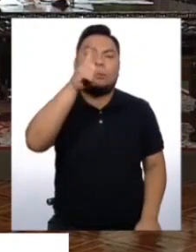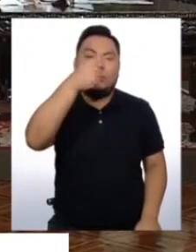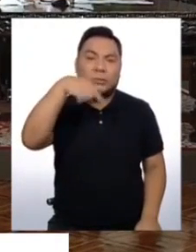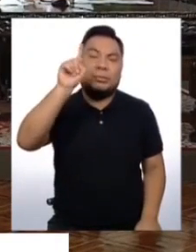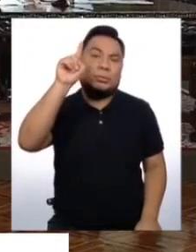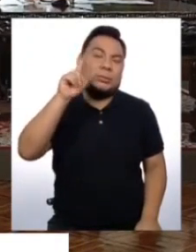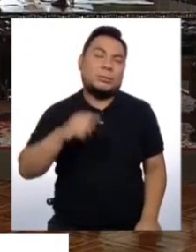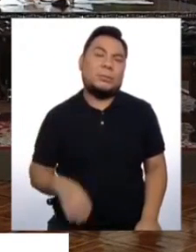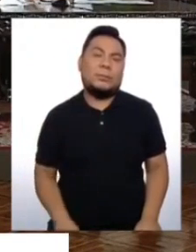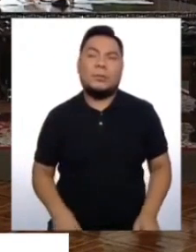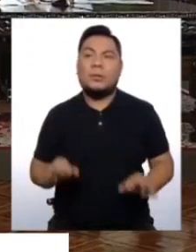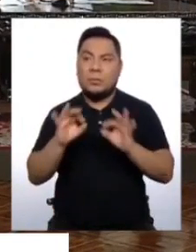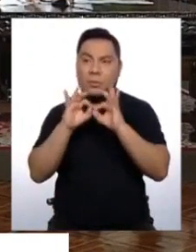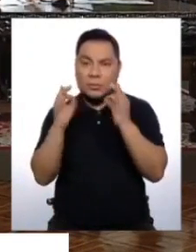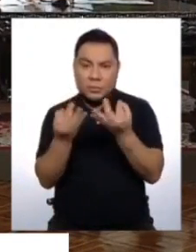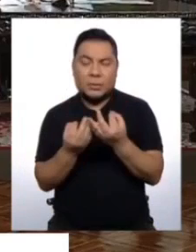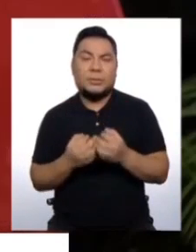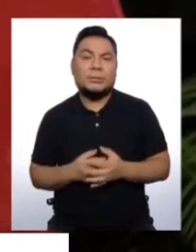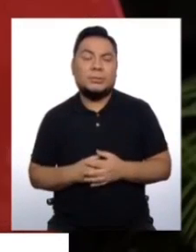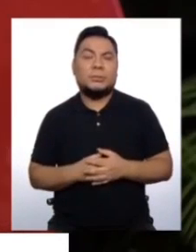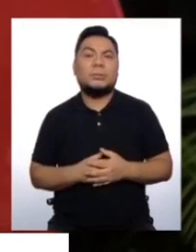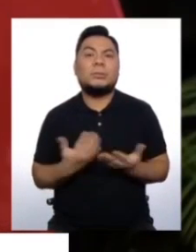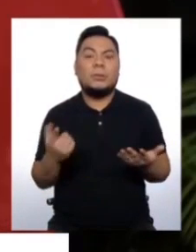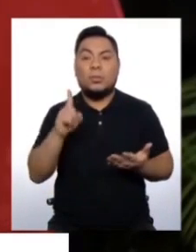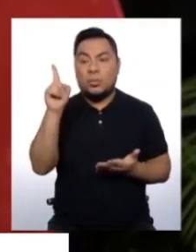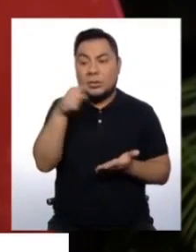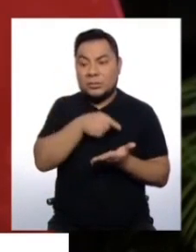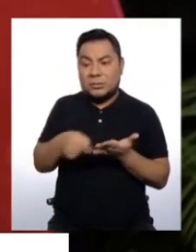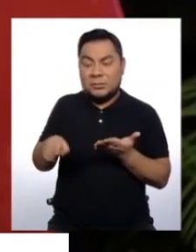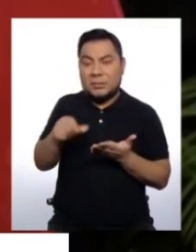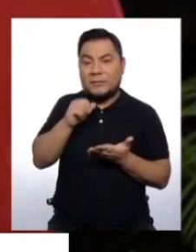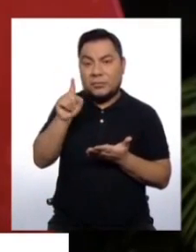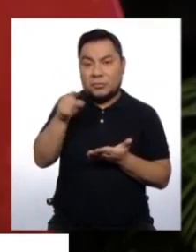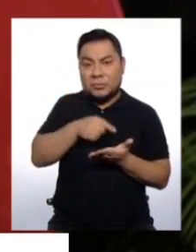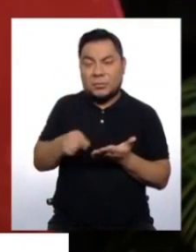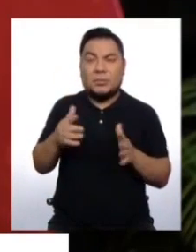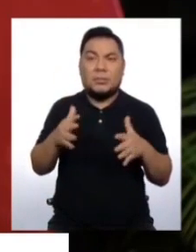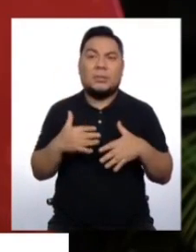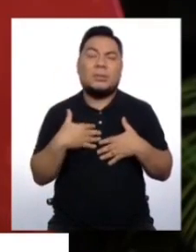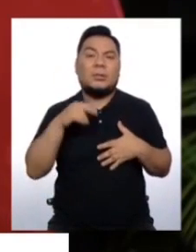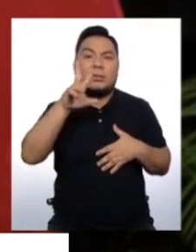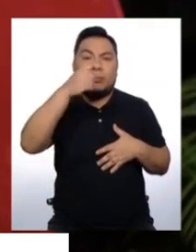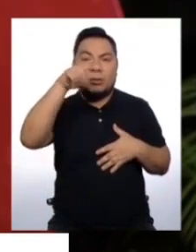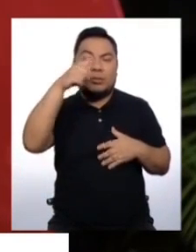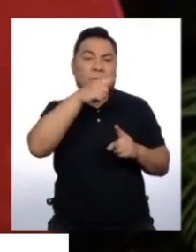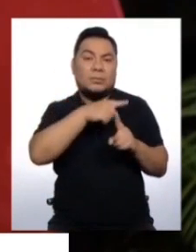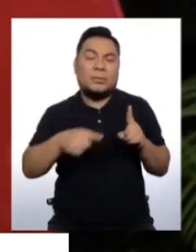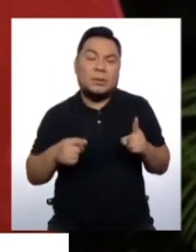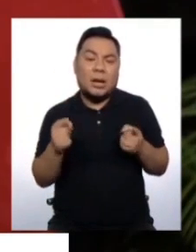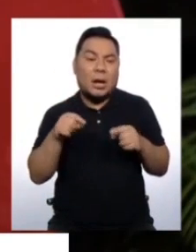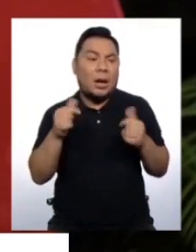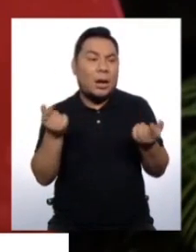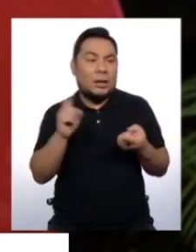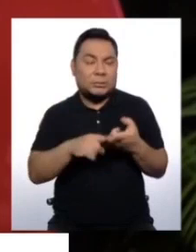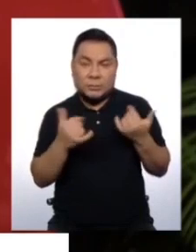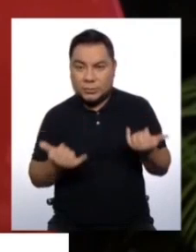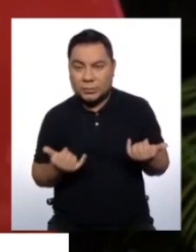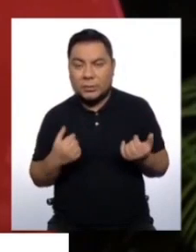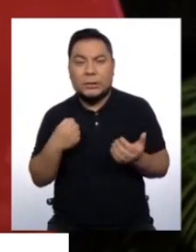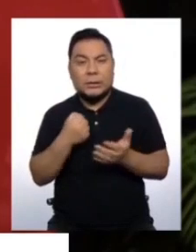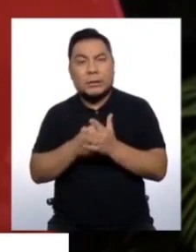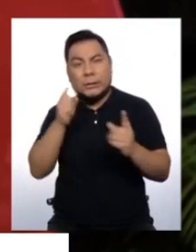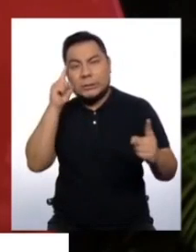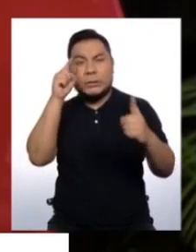millones de hogares. Nos queda una semana, tenemos más o menos 3,5 millones hasta la fecha. La meta